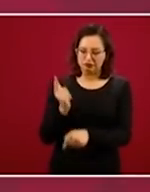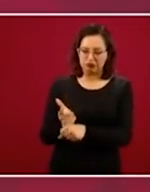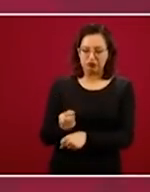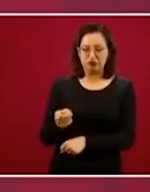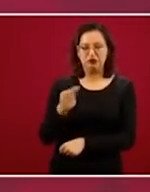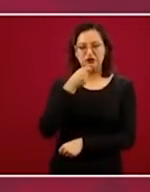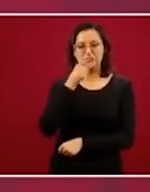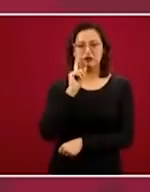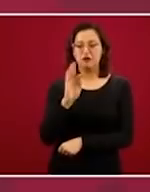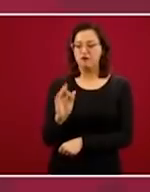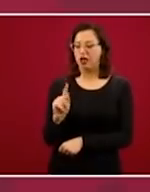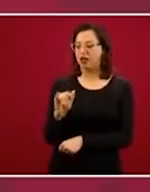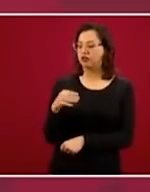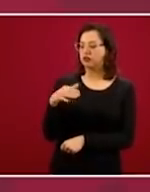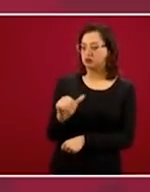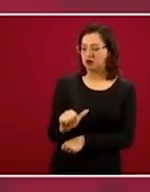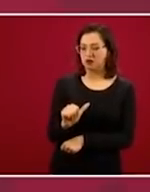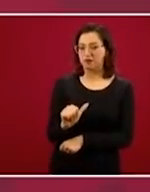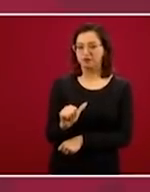fácil